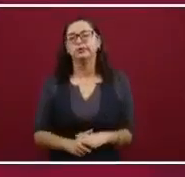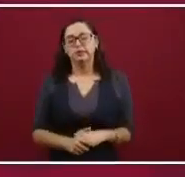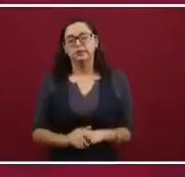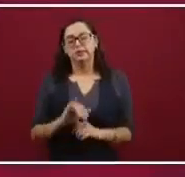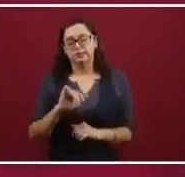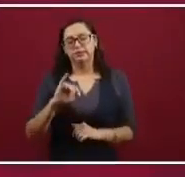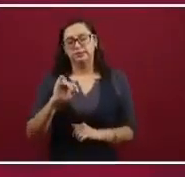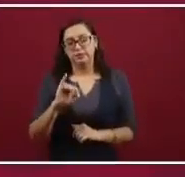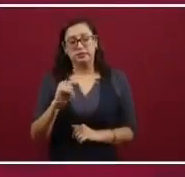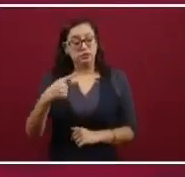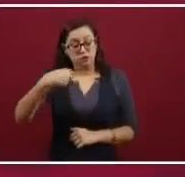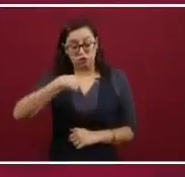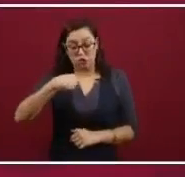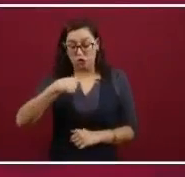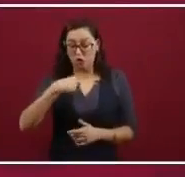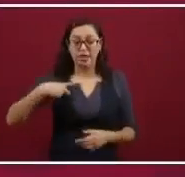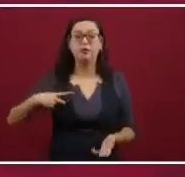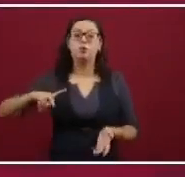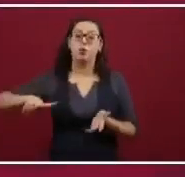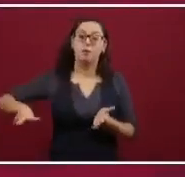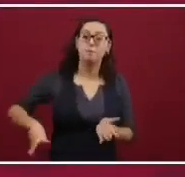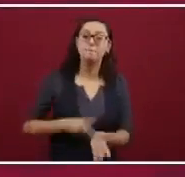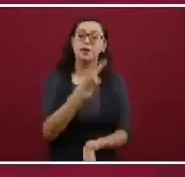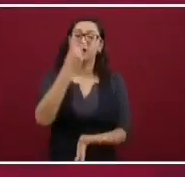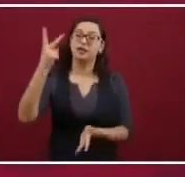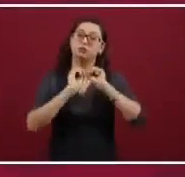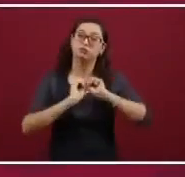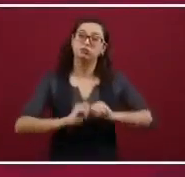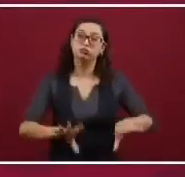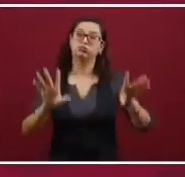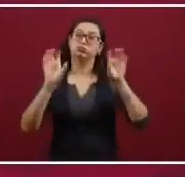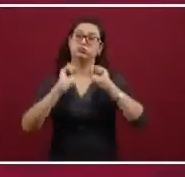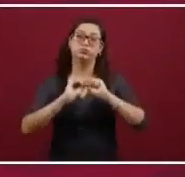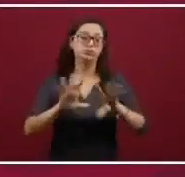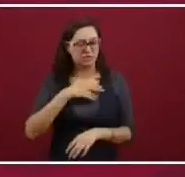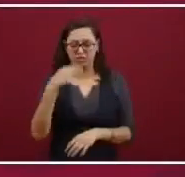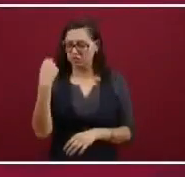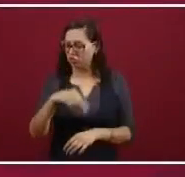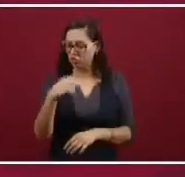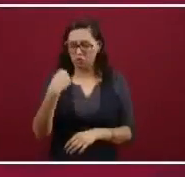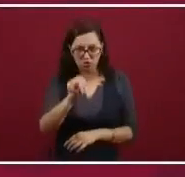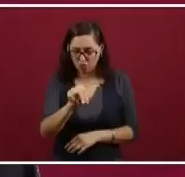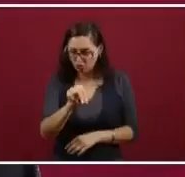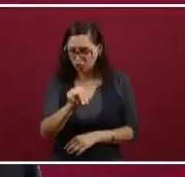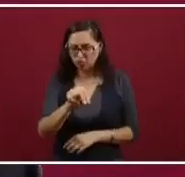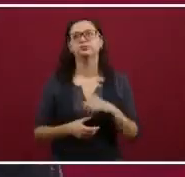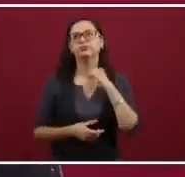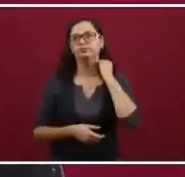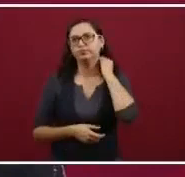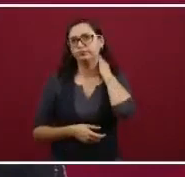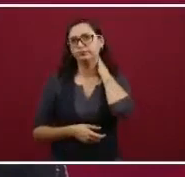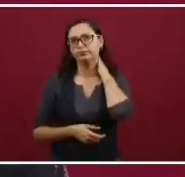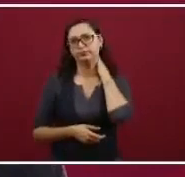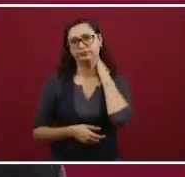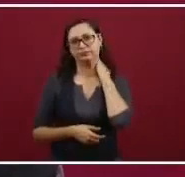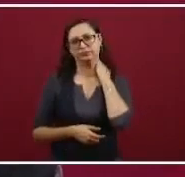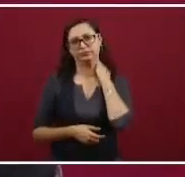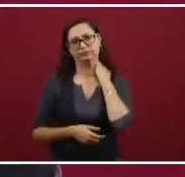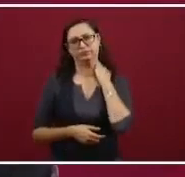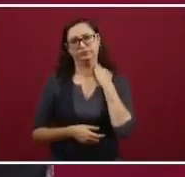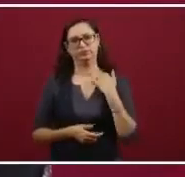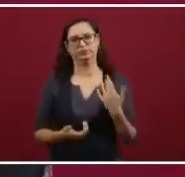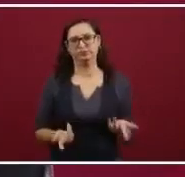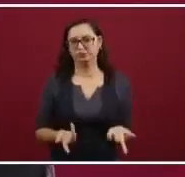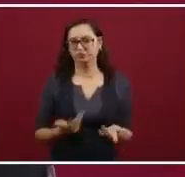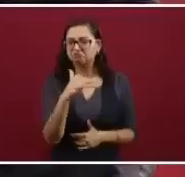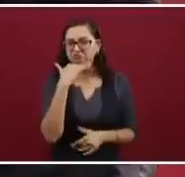constantemente para que no utilicen mi nombre. Nosotros no vamos a permitir ni